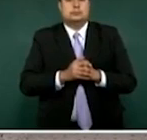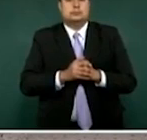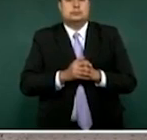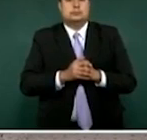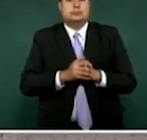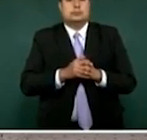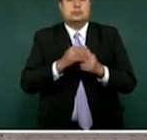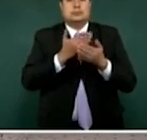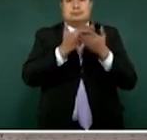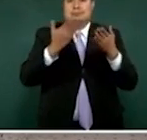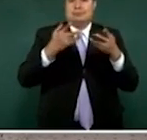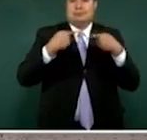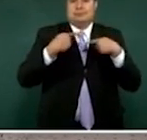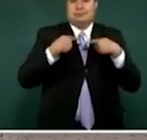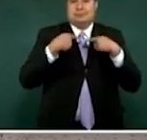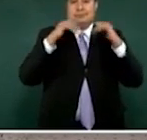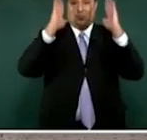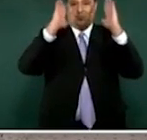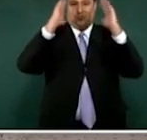conservadores